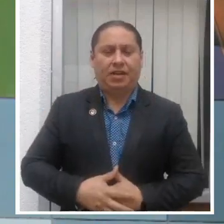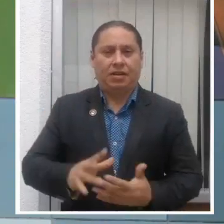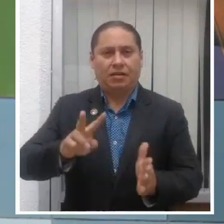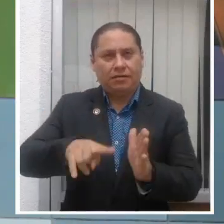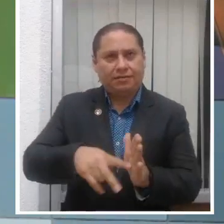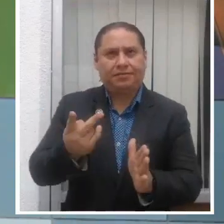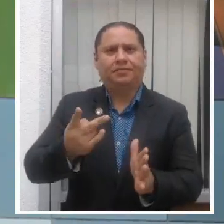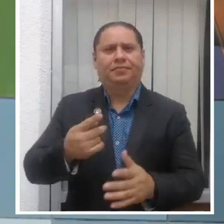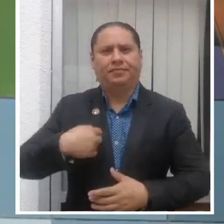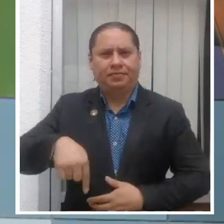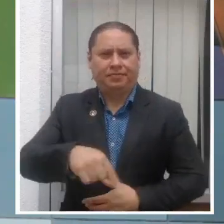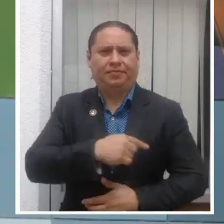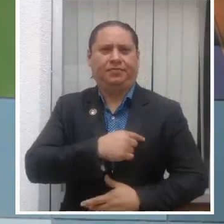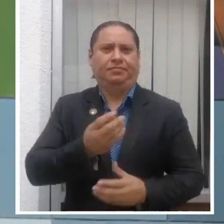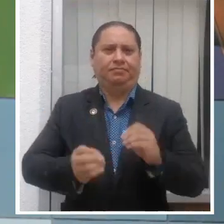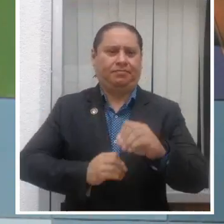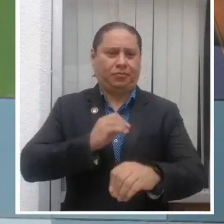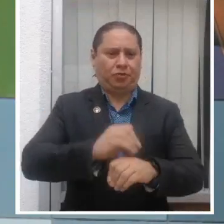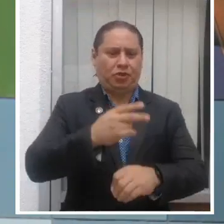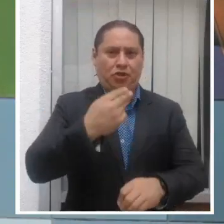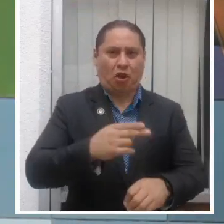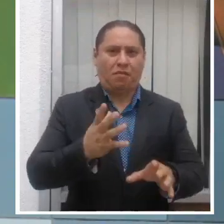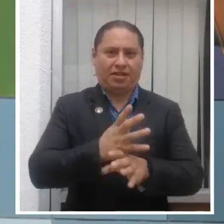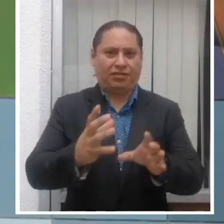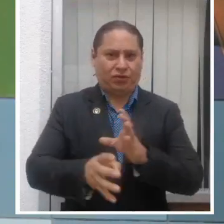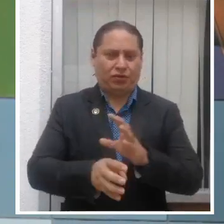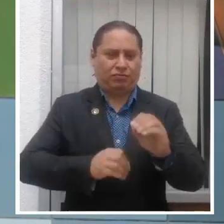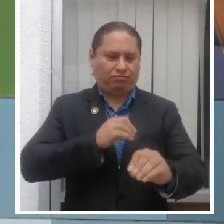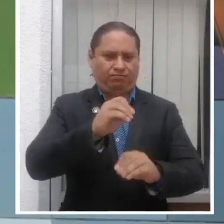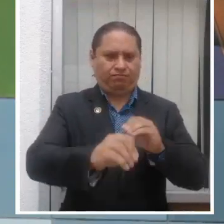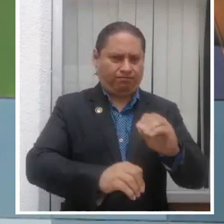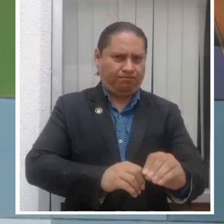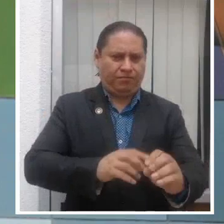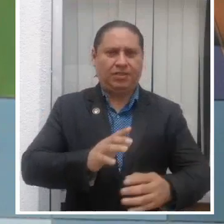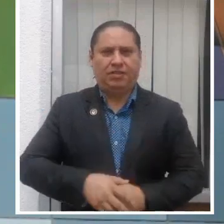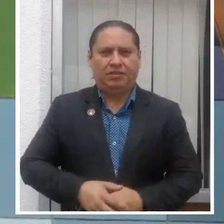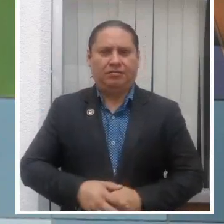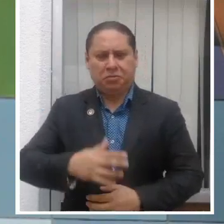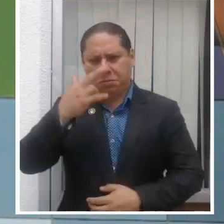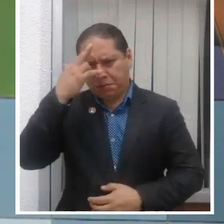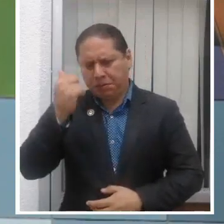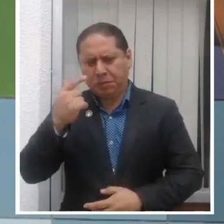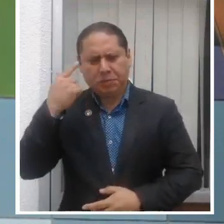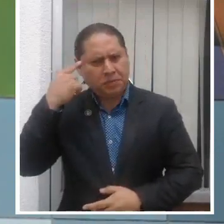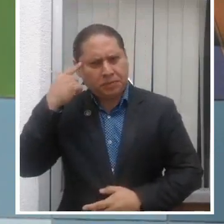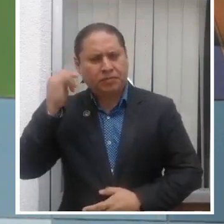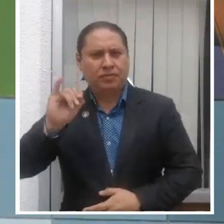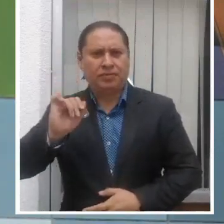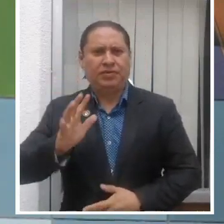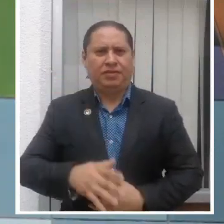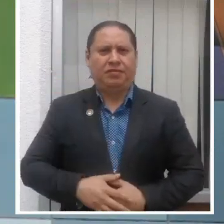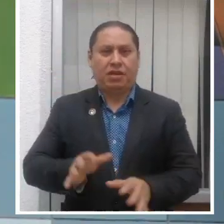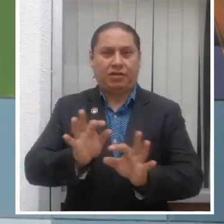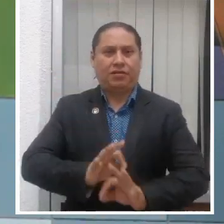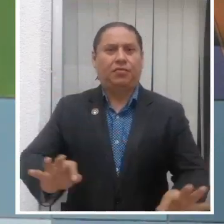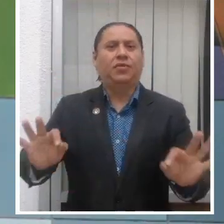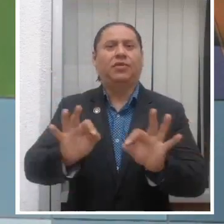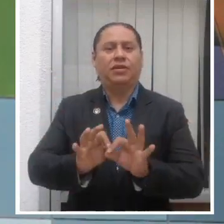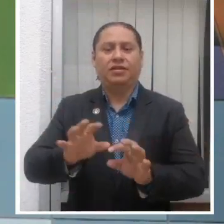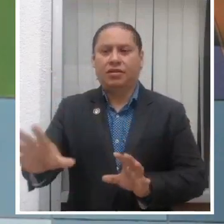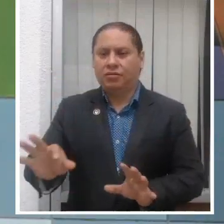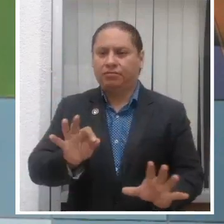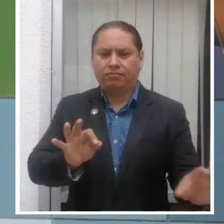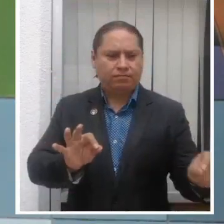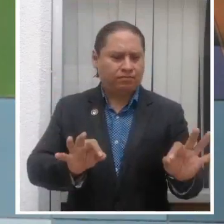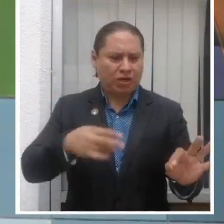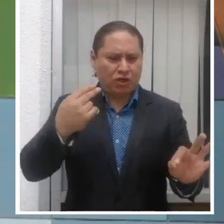que nosotros le poníamos nombres a las cosas, de alguna manera las sanábamos. Y por eso es que es tan importante nombrar las